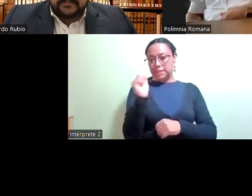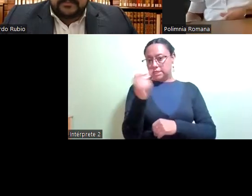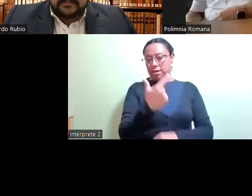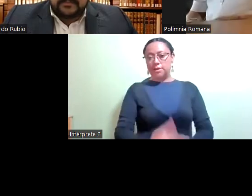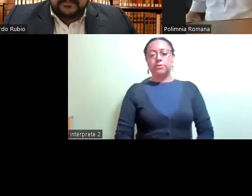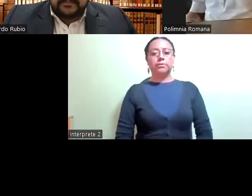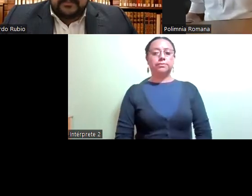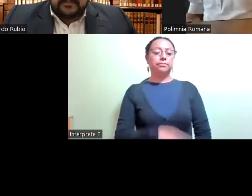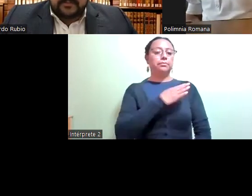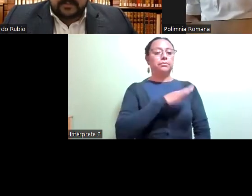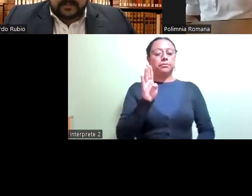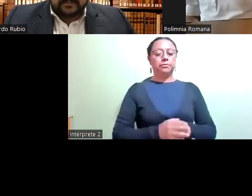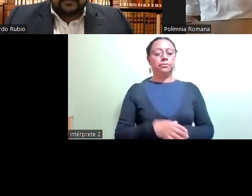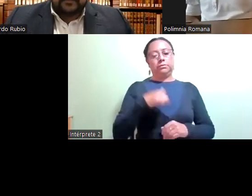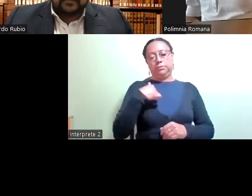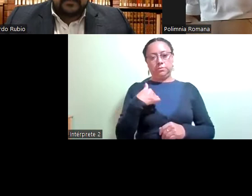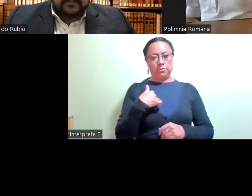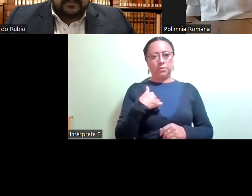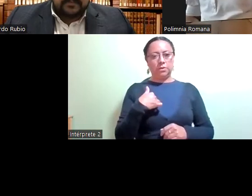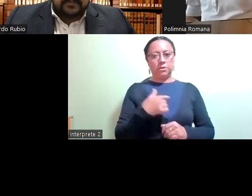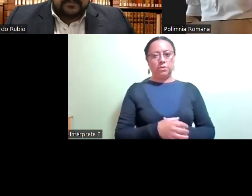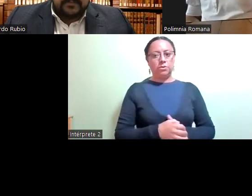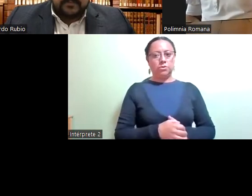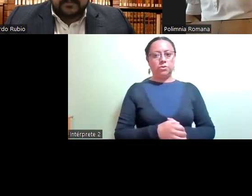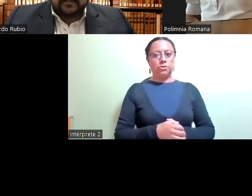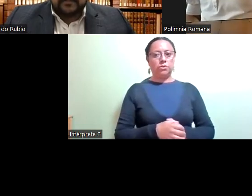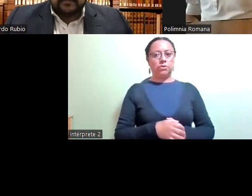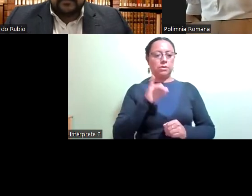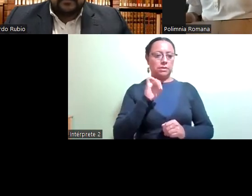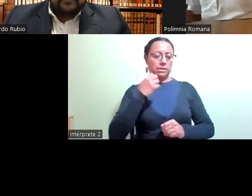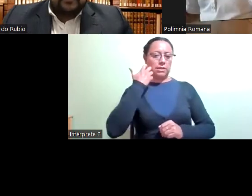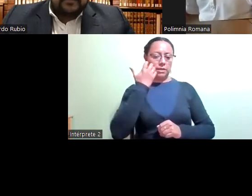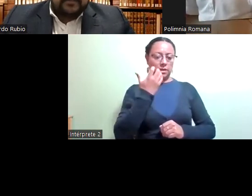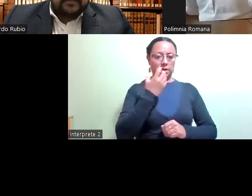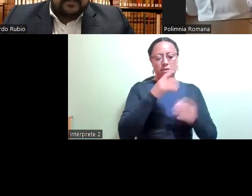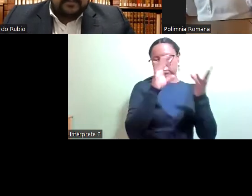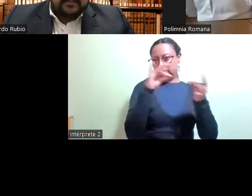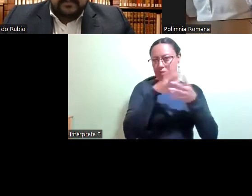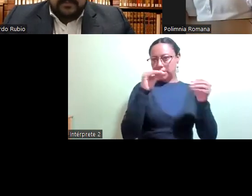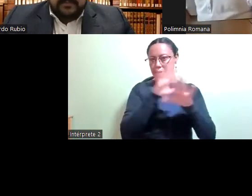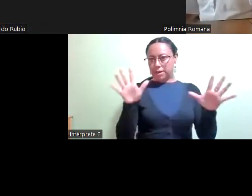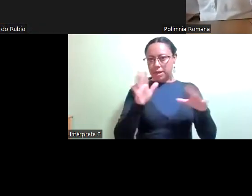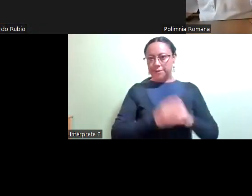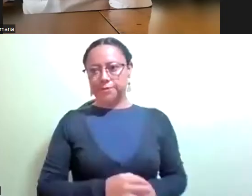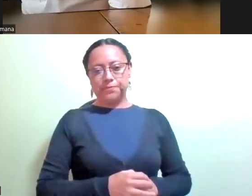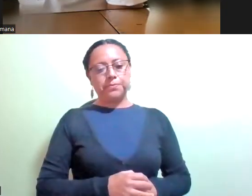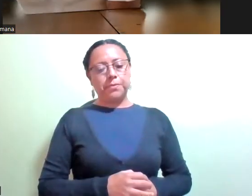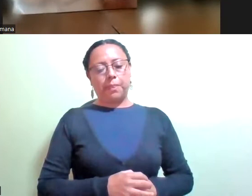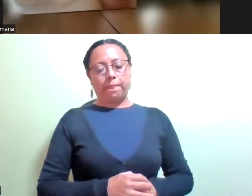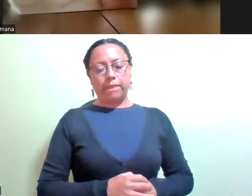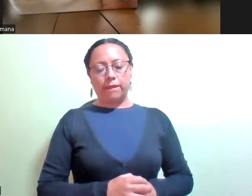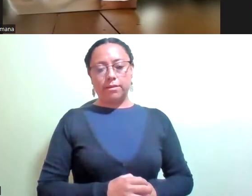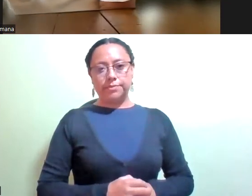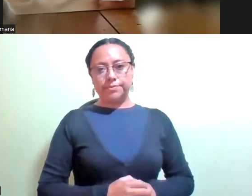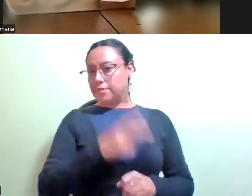Bueno, en mi caso nada más quisiera aclarar que ahí fue claro que esta es un